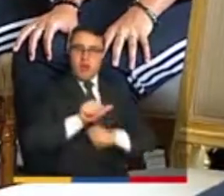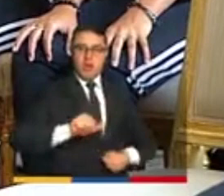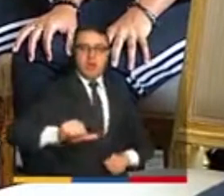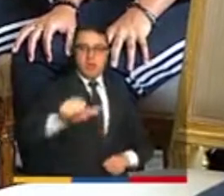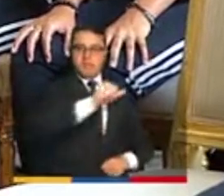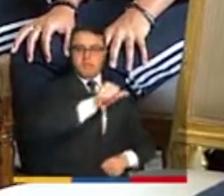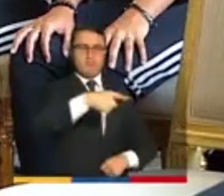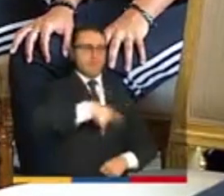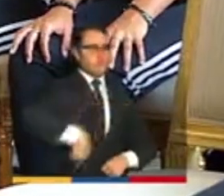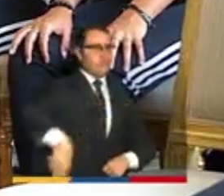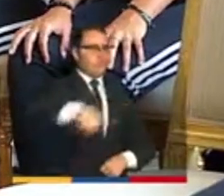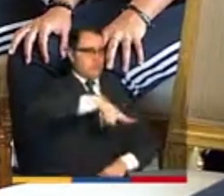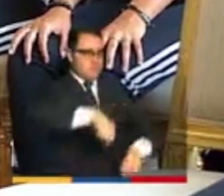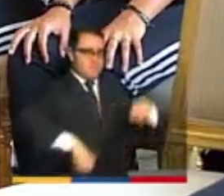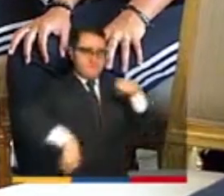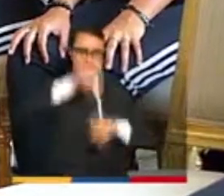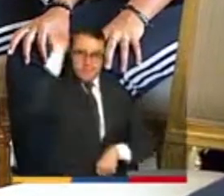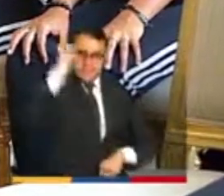campeonas,